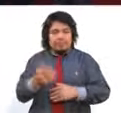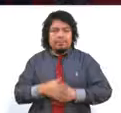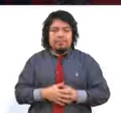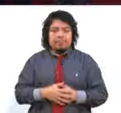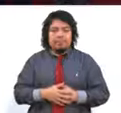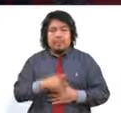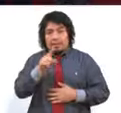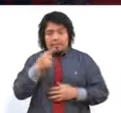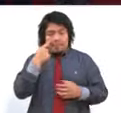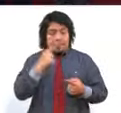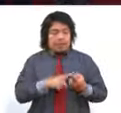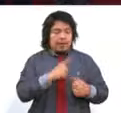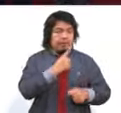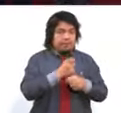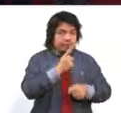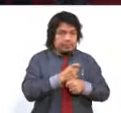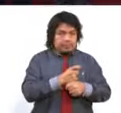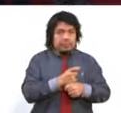Primero,